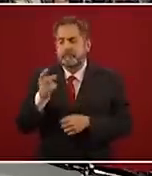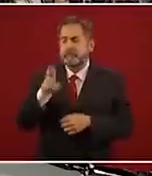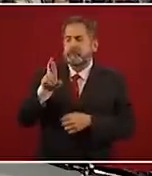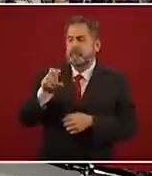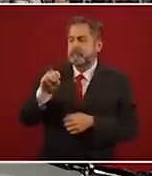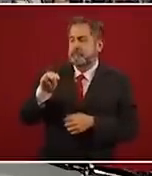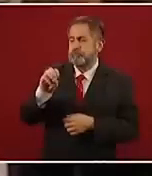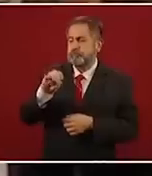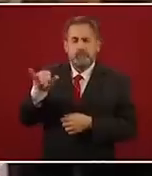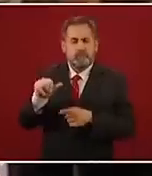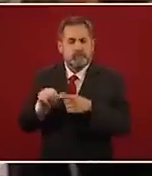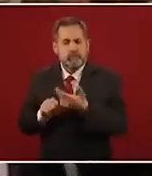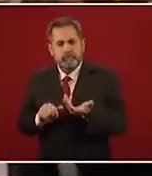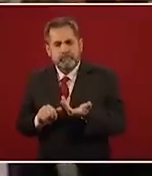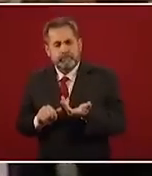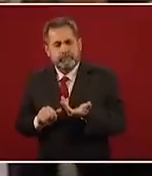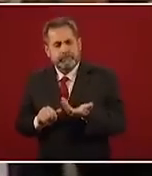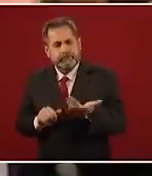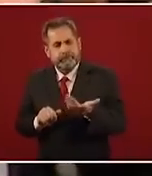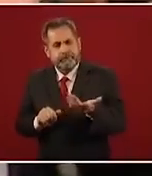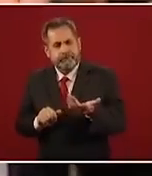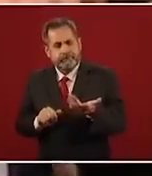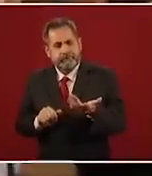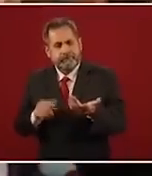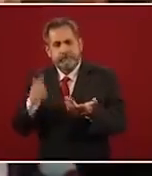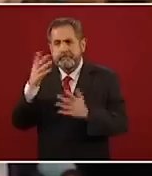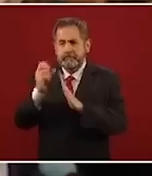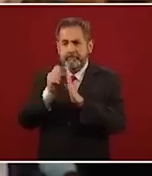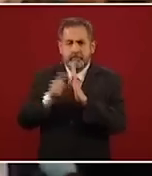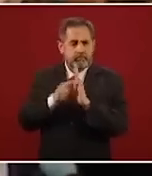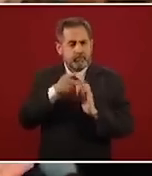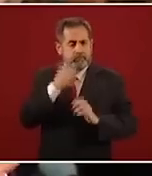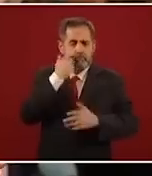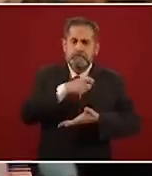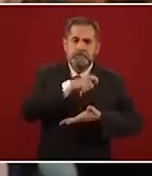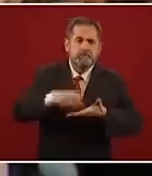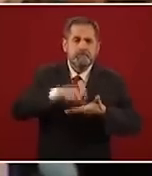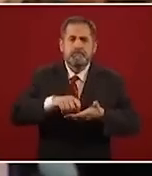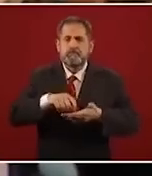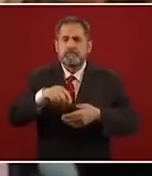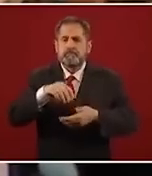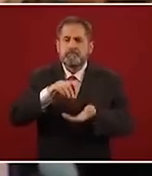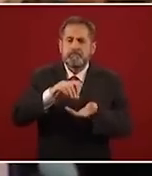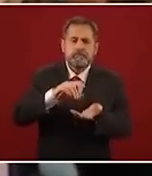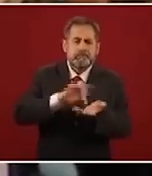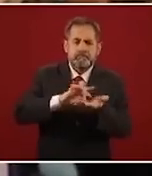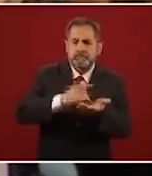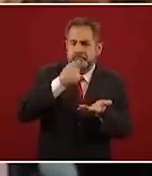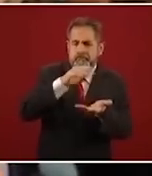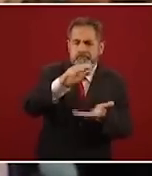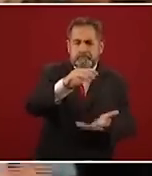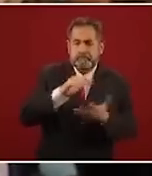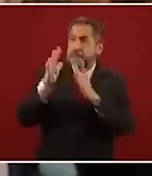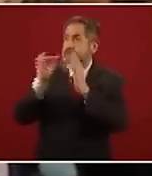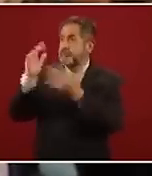Mojar y cuando hizo la solicitud de comprar medicamentos y después de que llegaron de Francia, pues